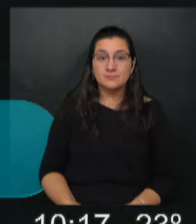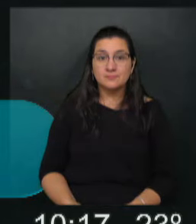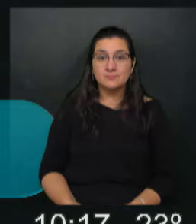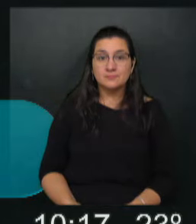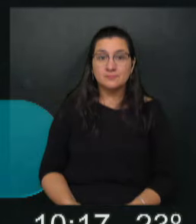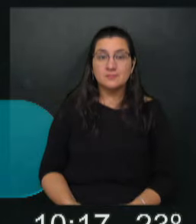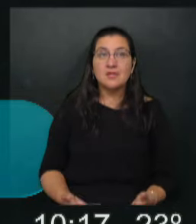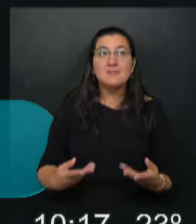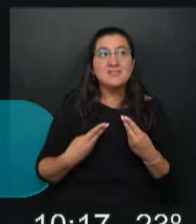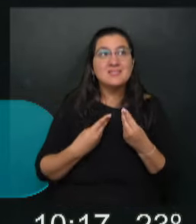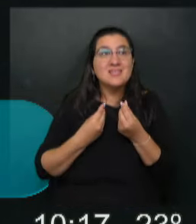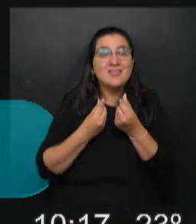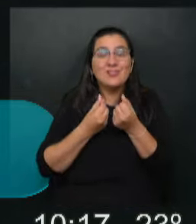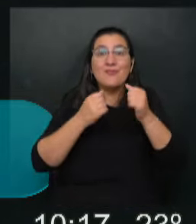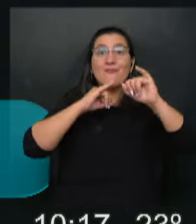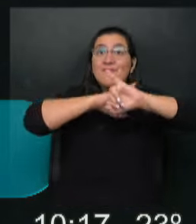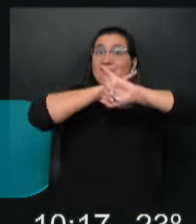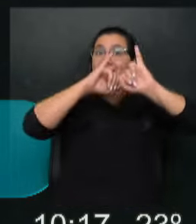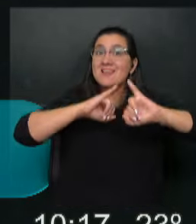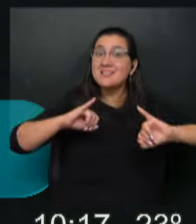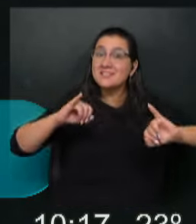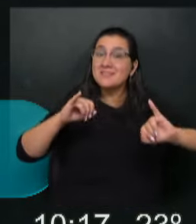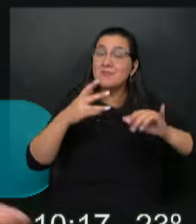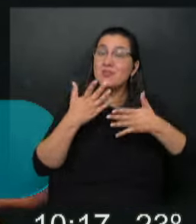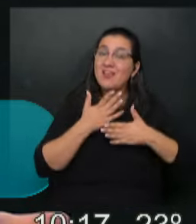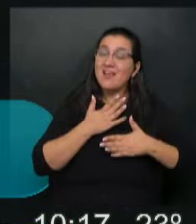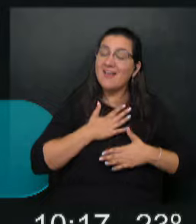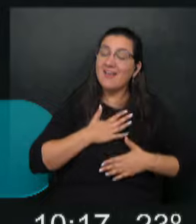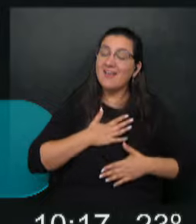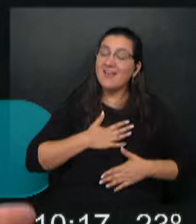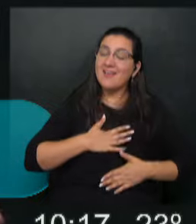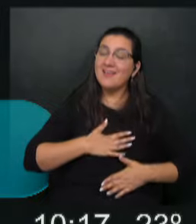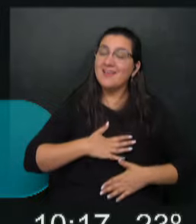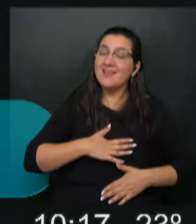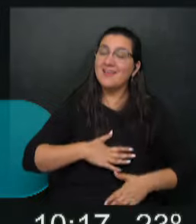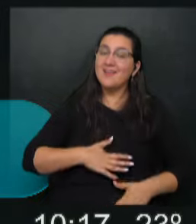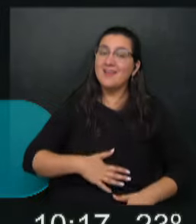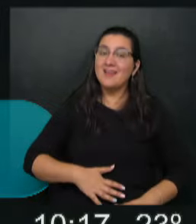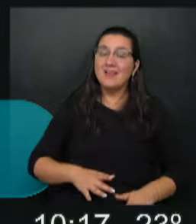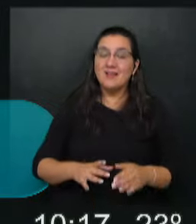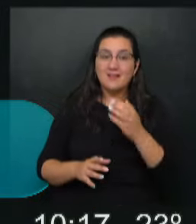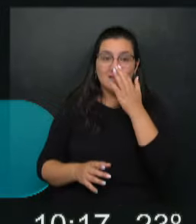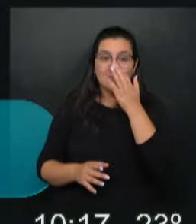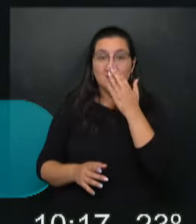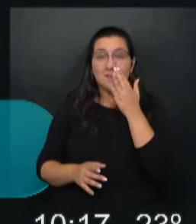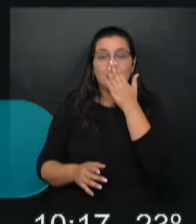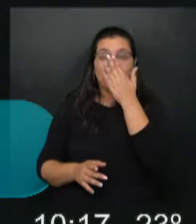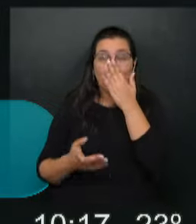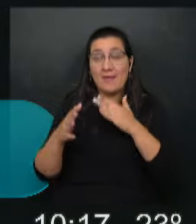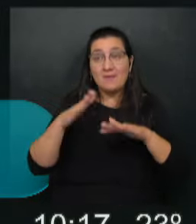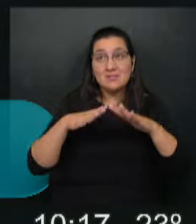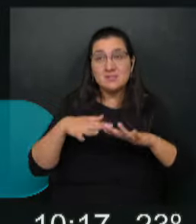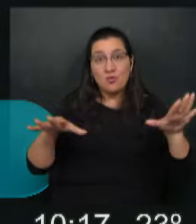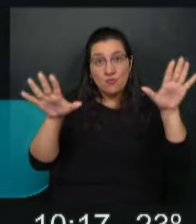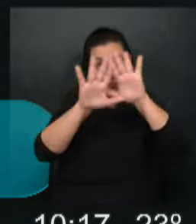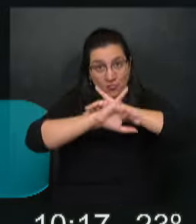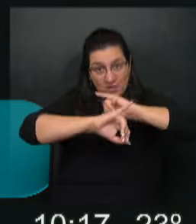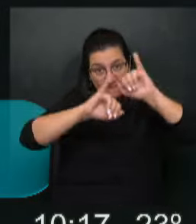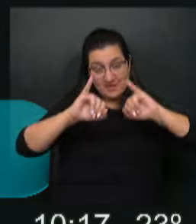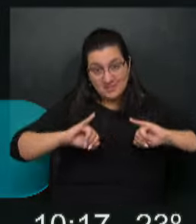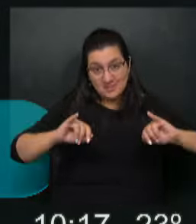de felicidad calmo, que no es euforia, que a veces confundimos la felicidad con la euforia y eso no es